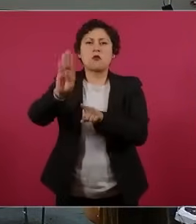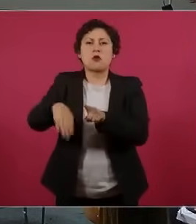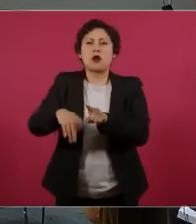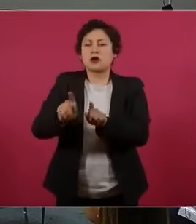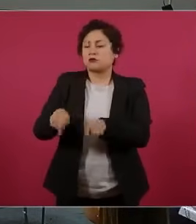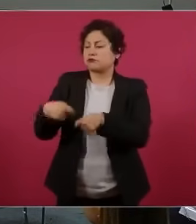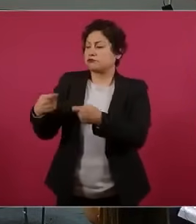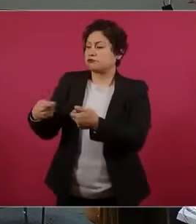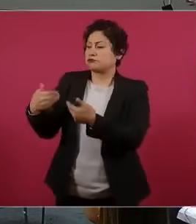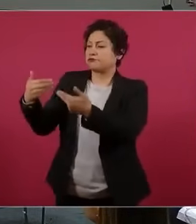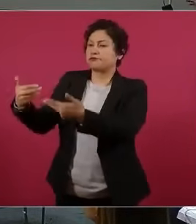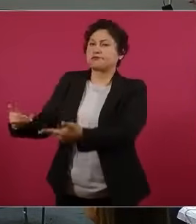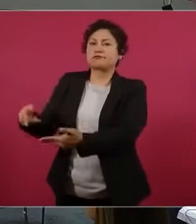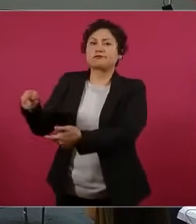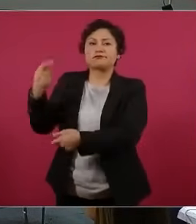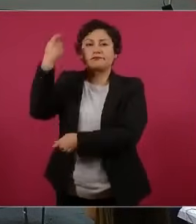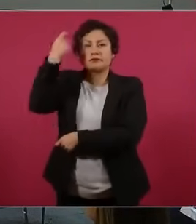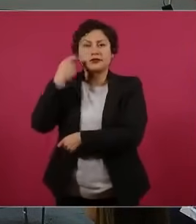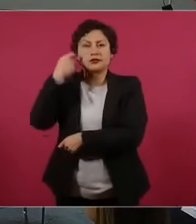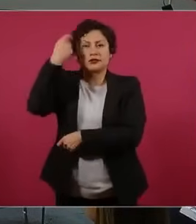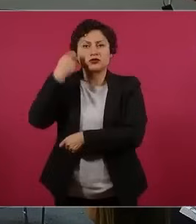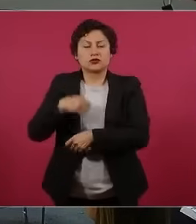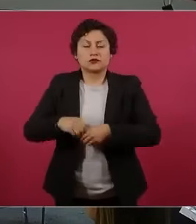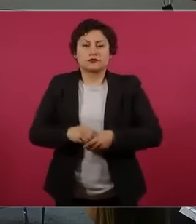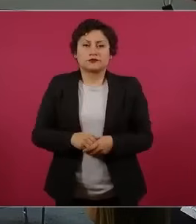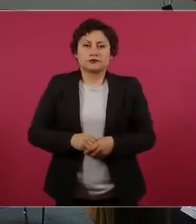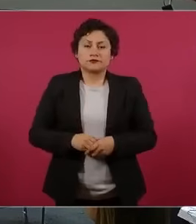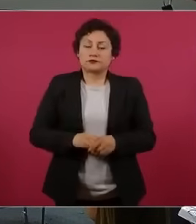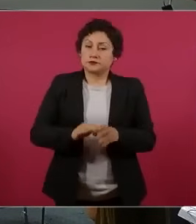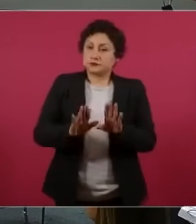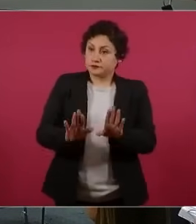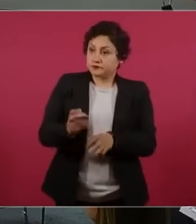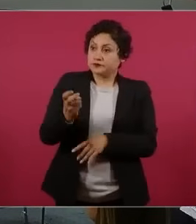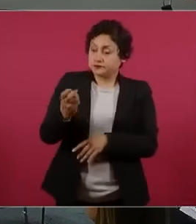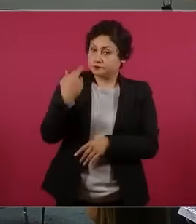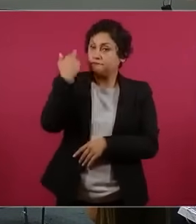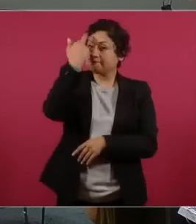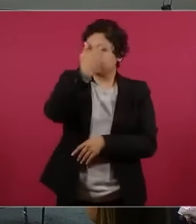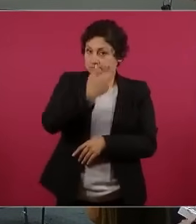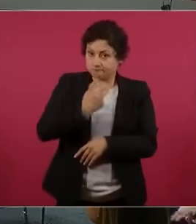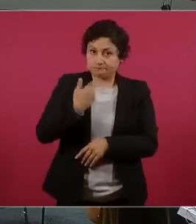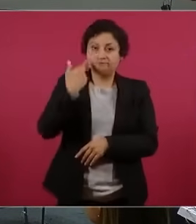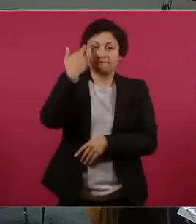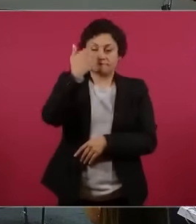revisar. Se tiene que revisar lo de los sabadazos.